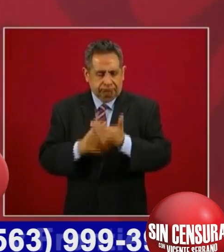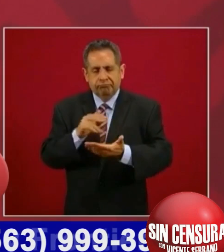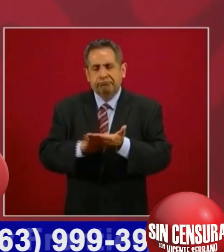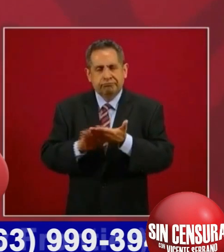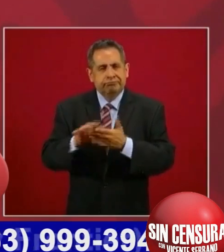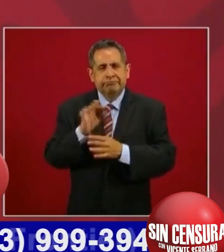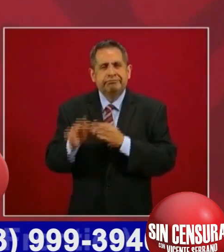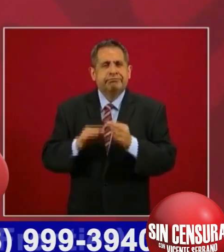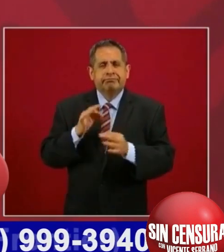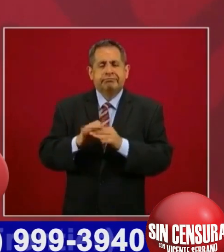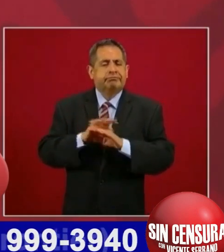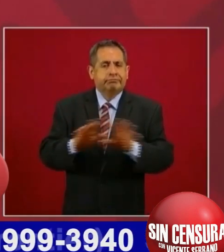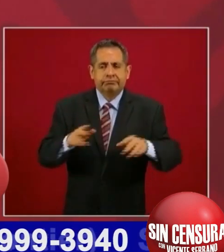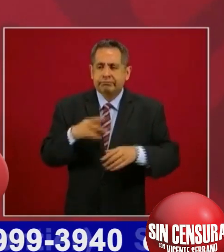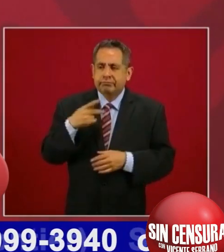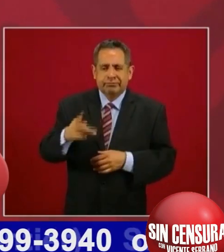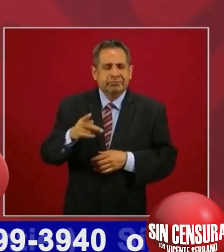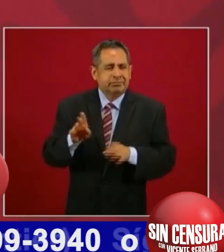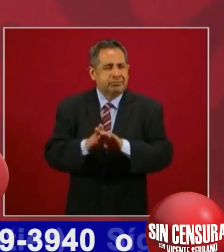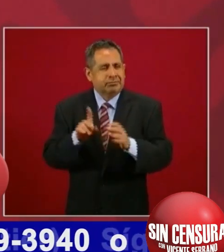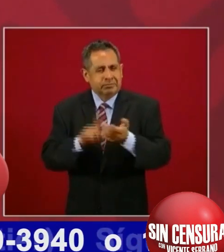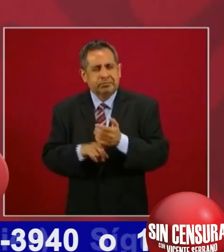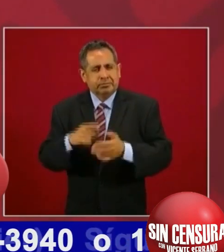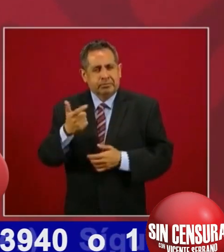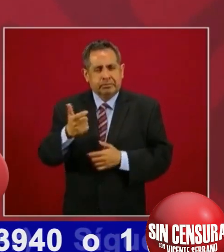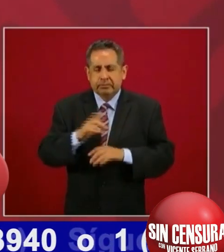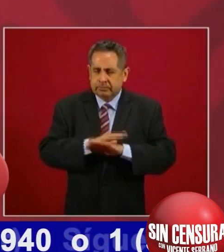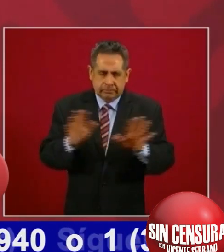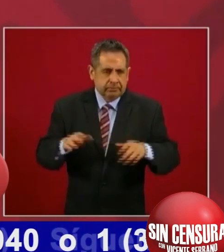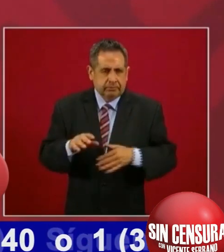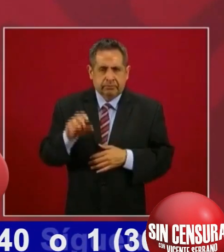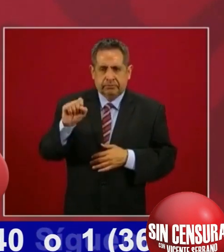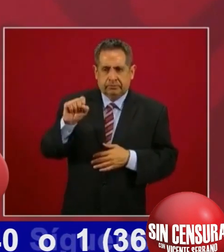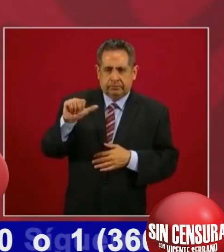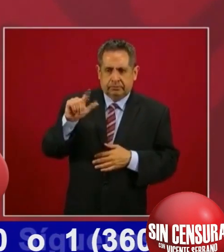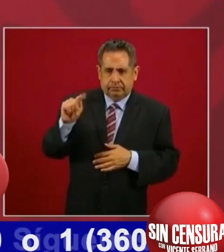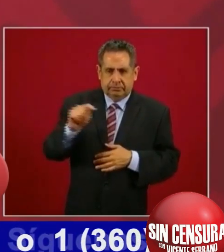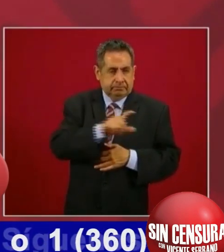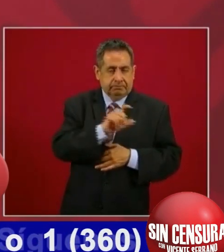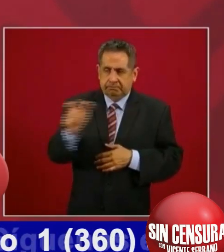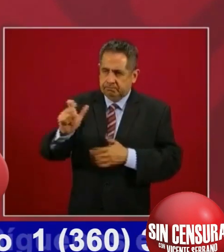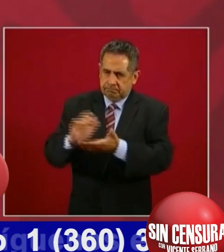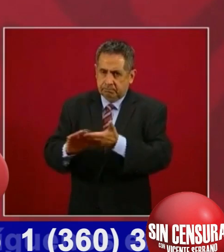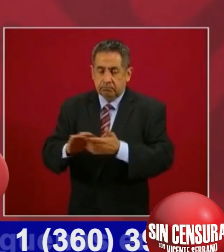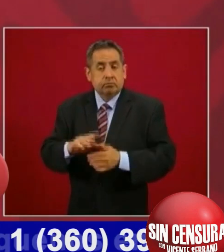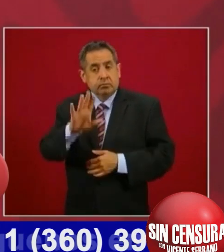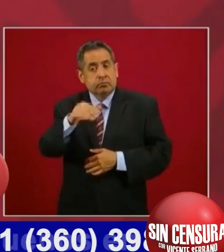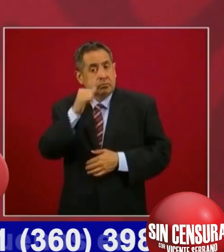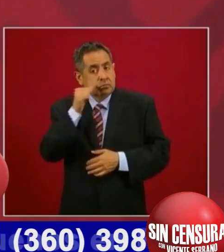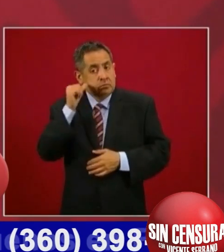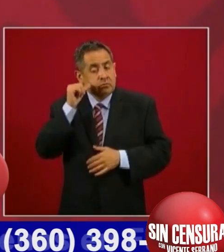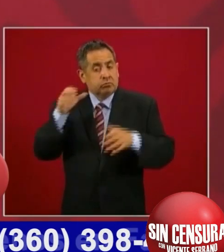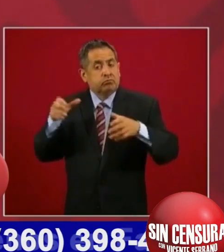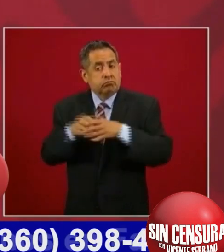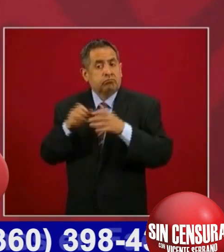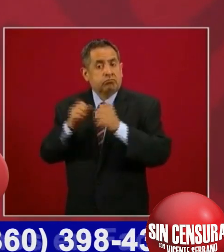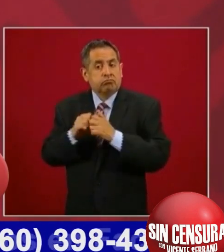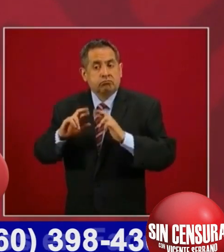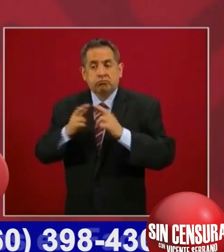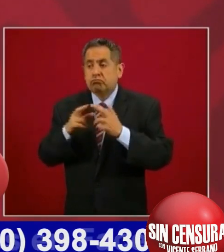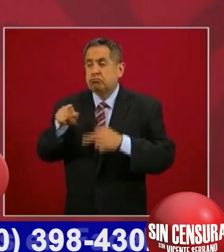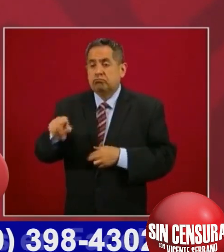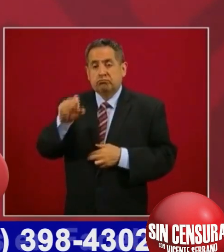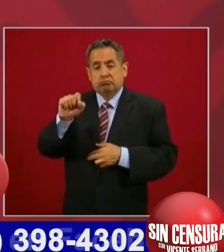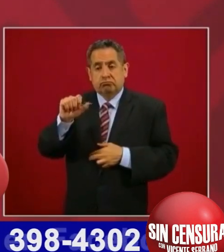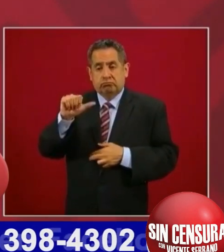actualizando toda su situación fiscal en el SAT. Ayer tuve una reunión con el